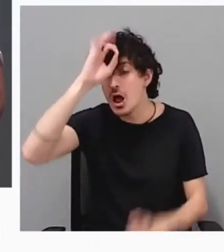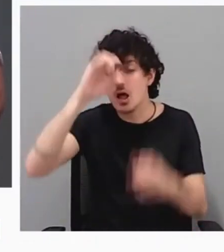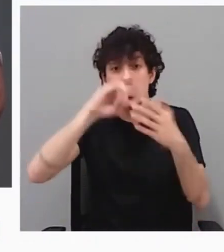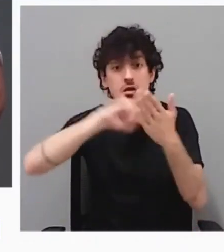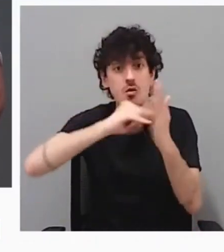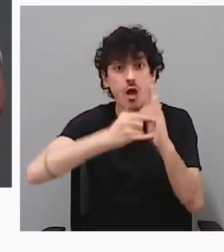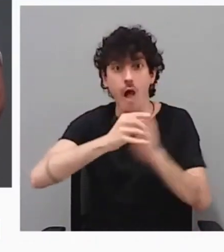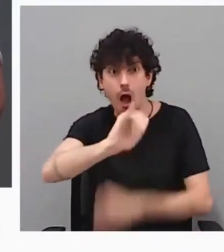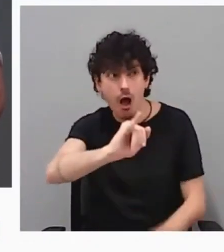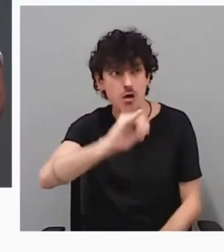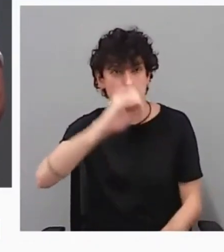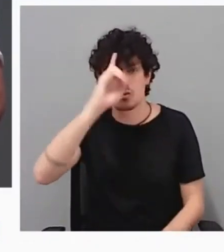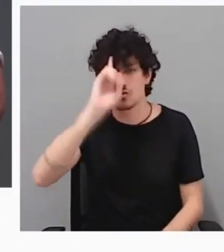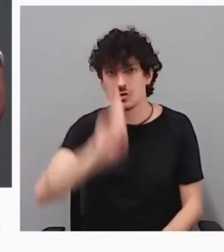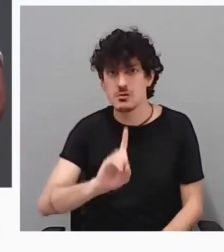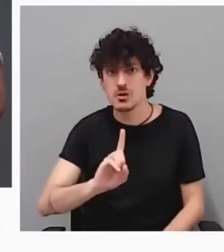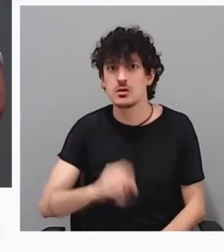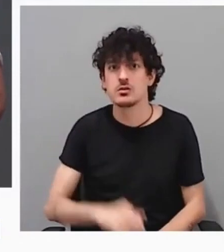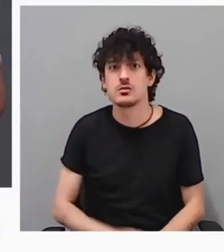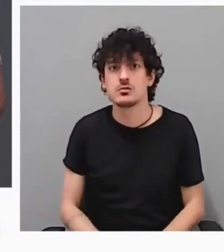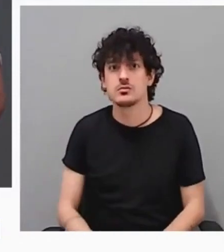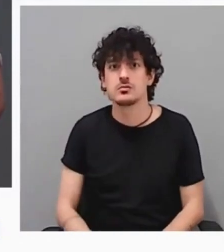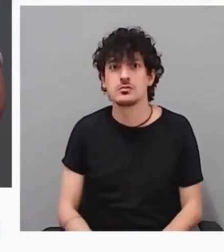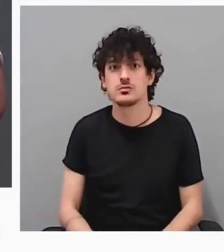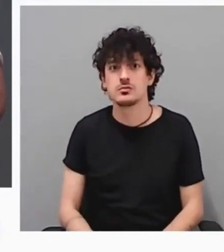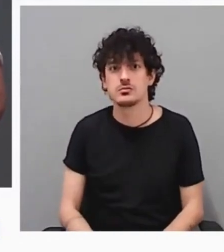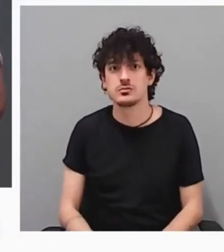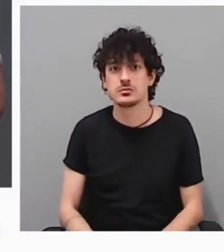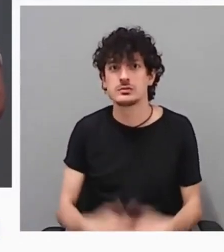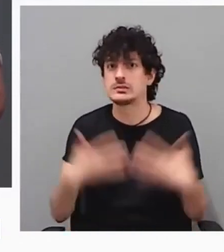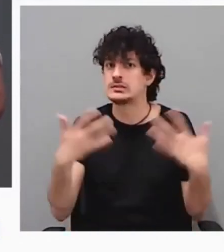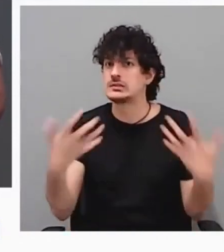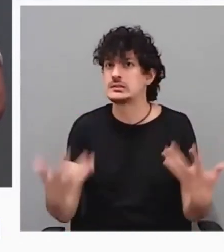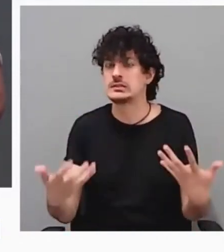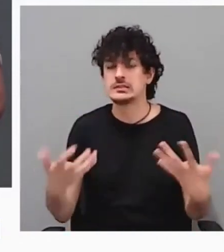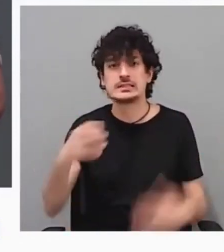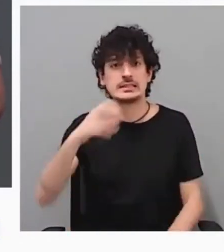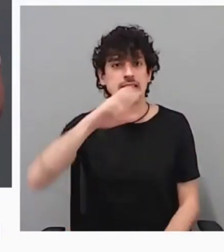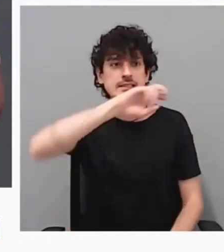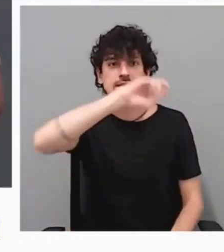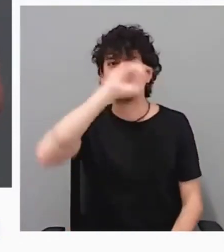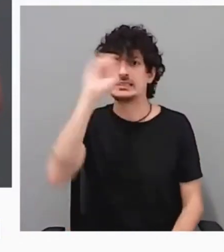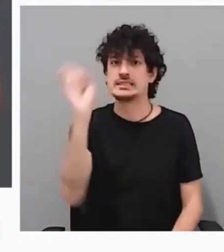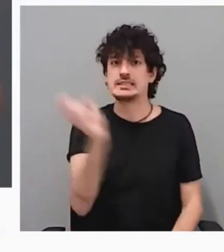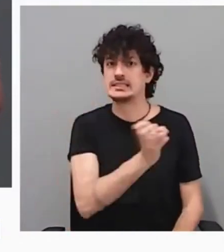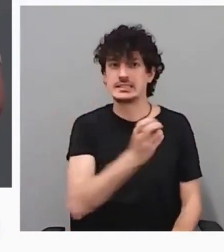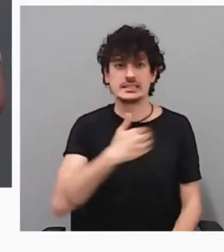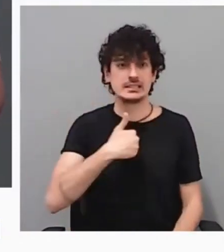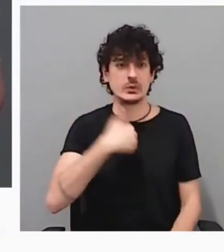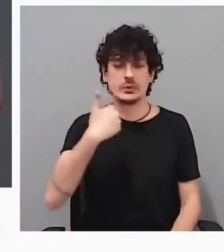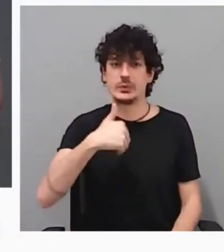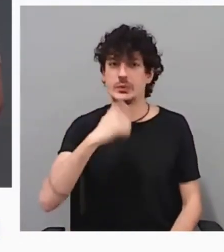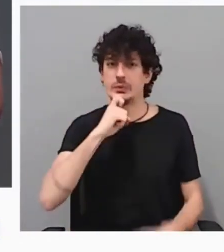silos, la multidisciplinaridad sigue siendo muy compleja, y eso yo creo que es el principal problema para los